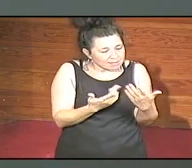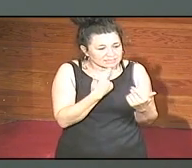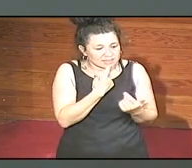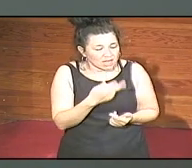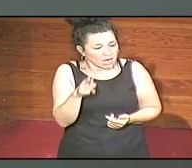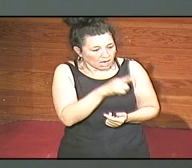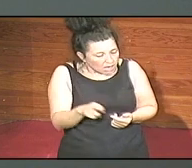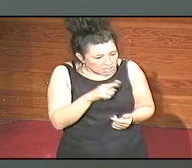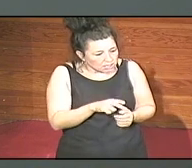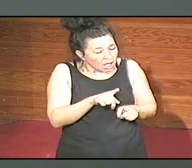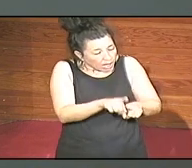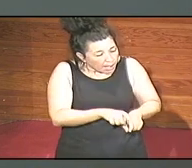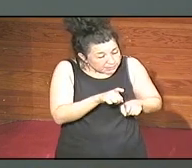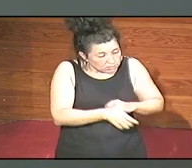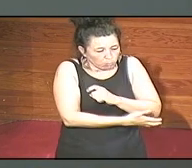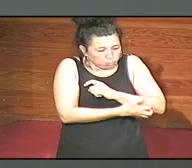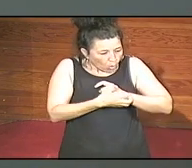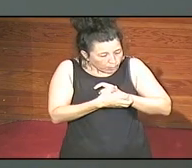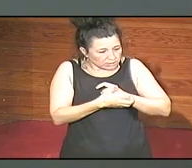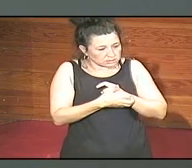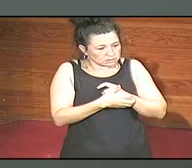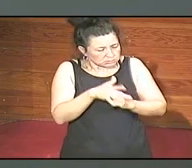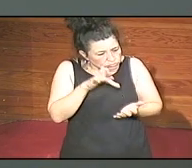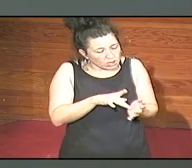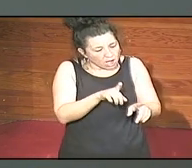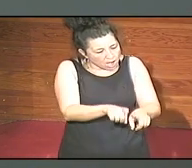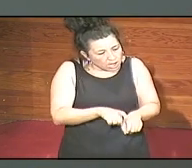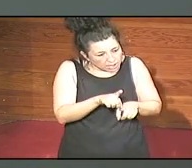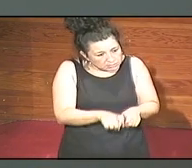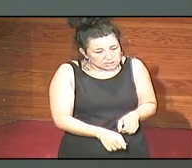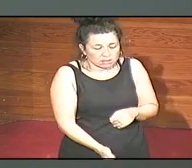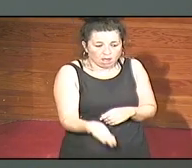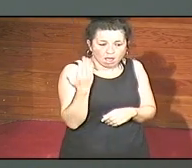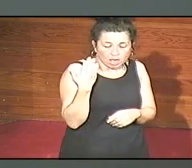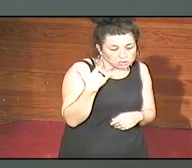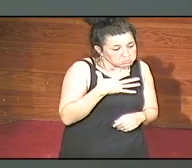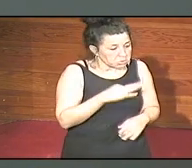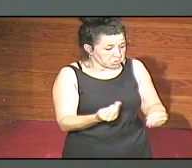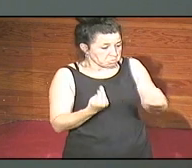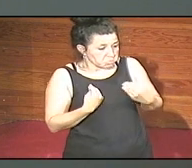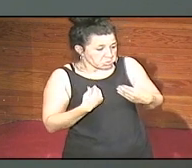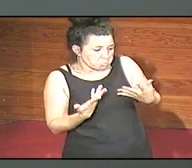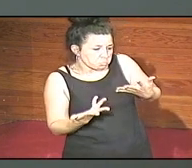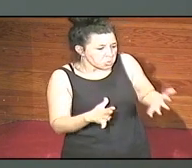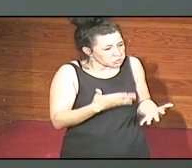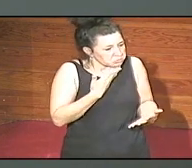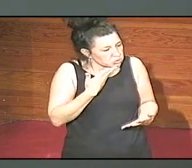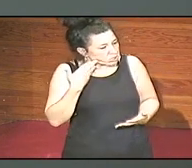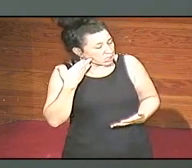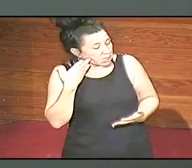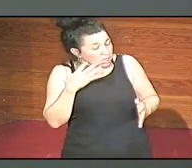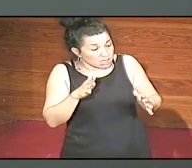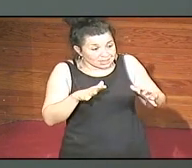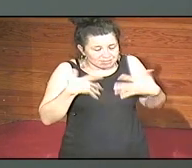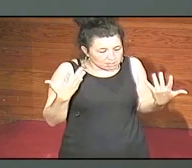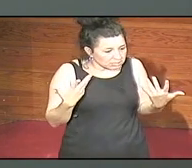eran campesinos muy pobres pero eran campesinos que antes podían vivir más o menos dignamente y de repente habían dejado de